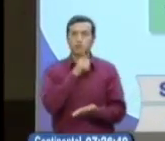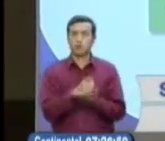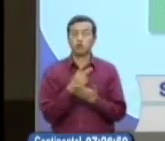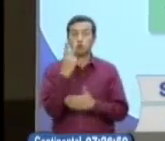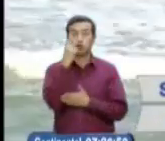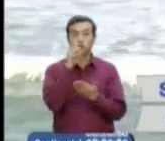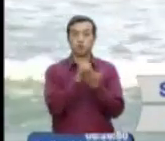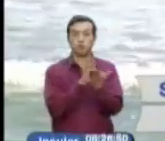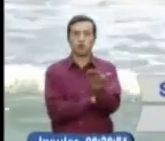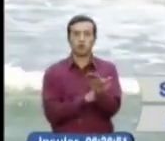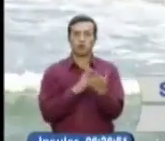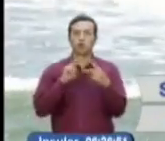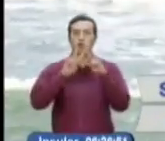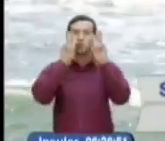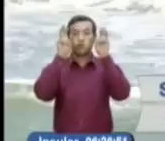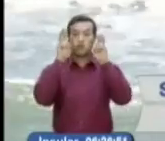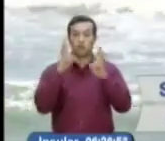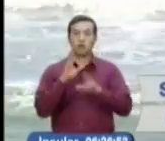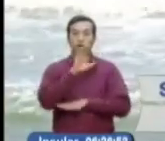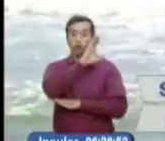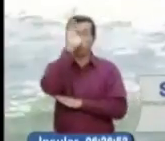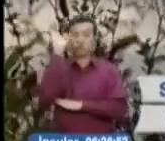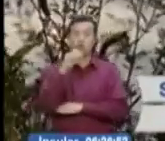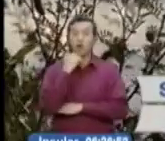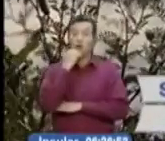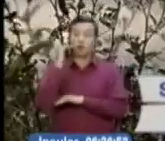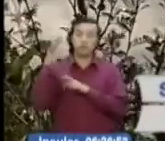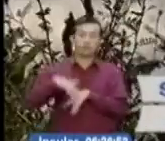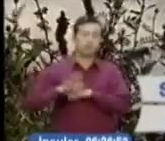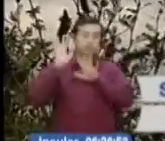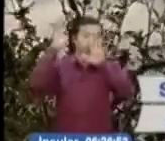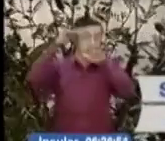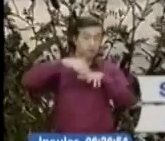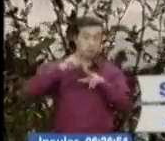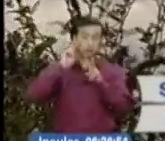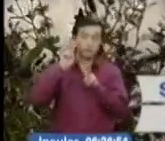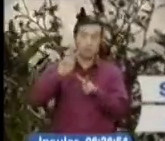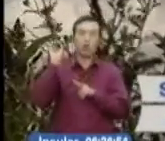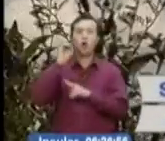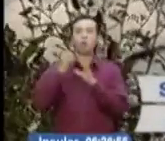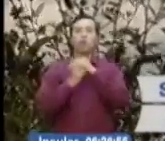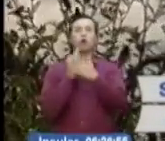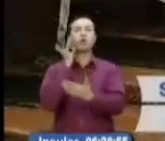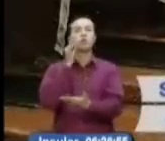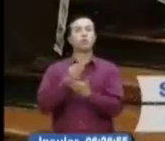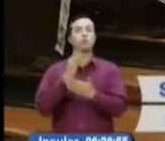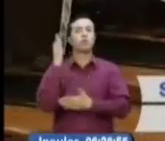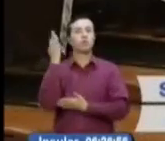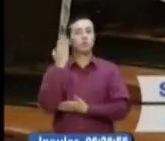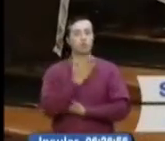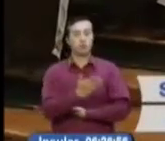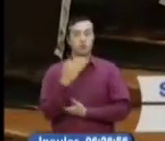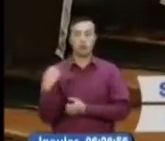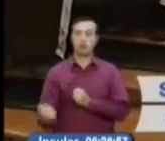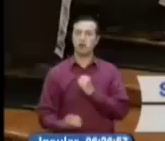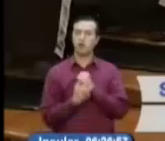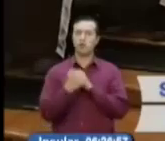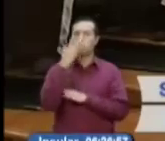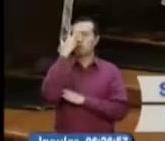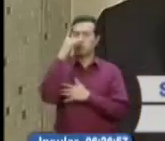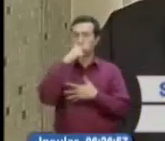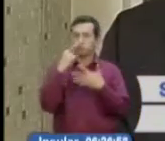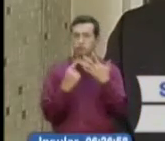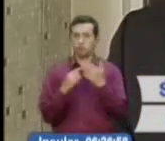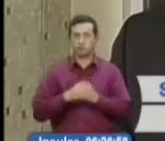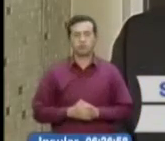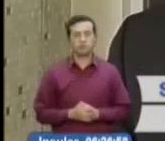a dos proyectos: la seguridad costera frente a tsunamis y el monitoreo de los volcanes Tungurahua y Cotopaxi. El apoyo se evidencia en varias